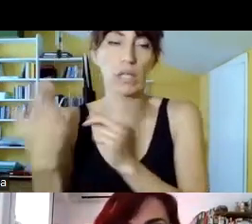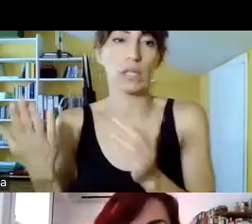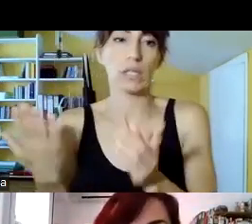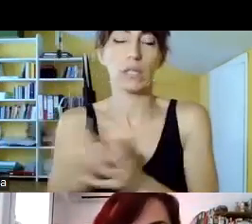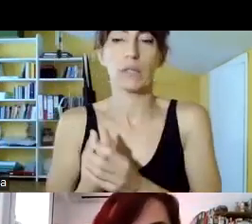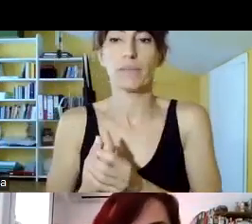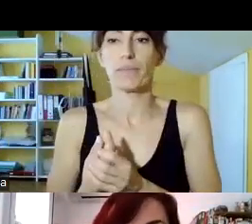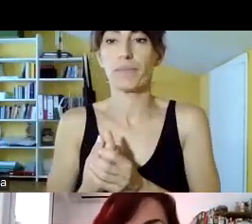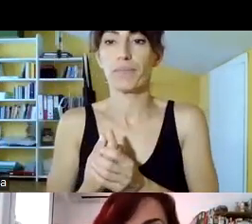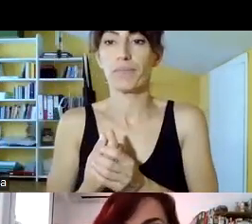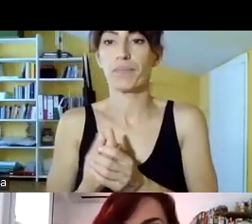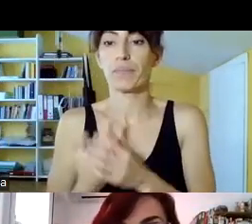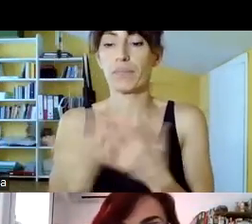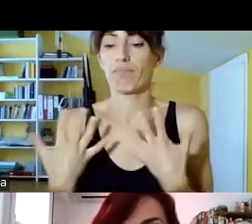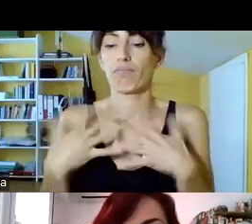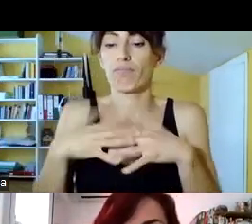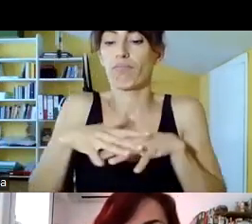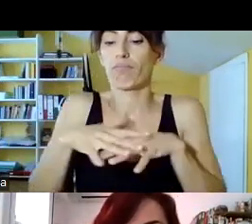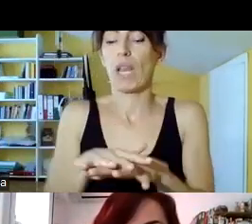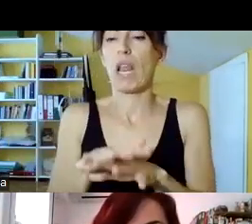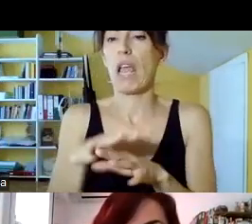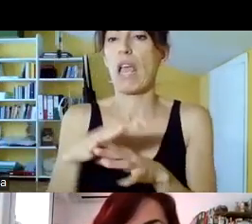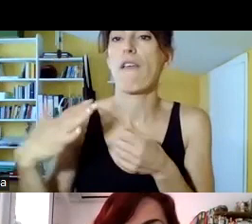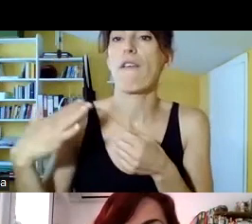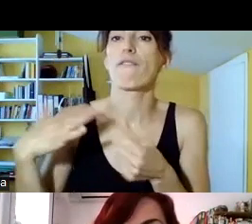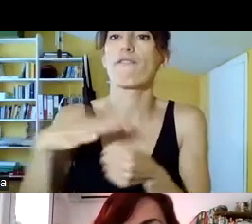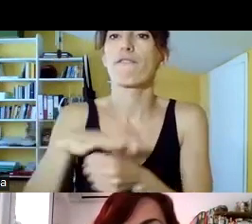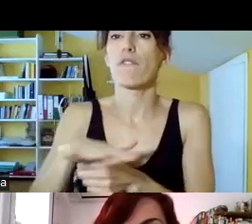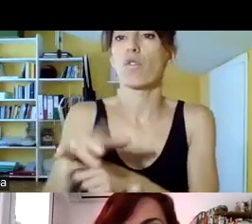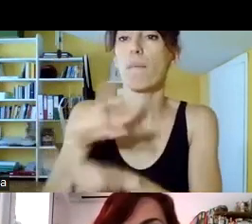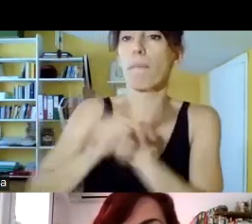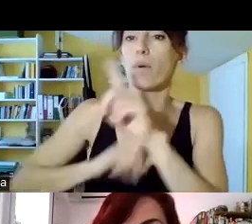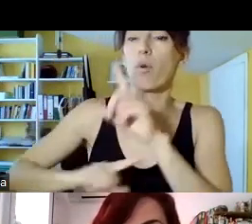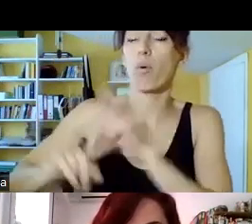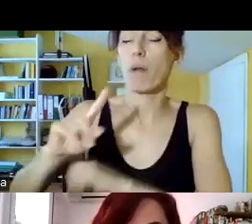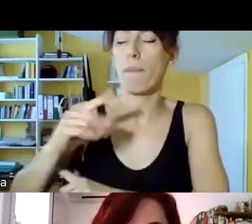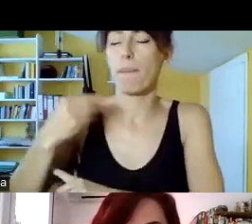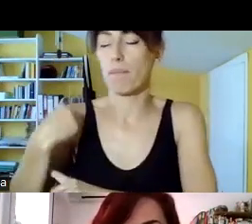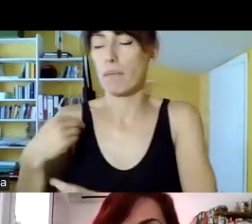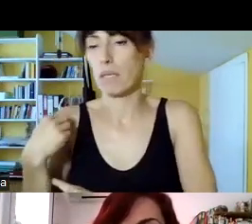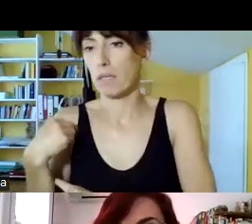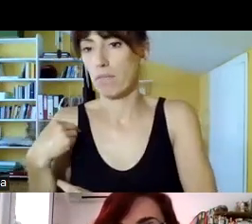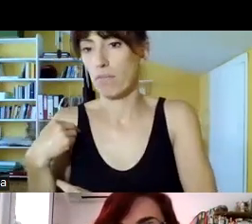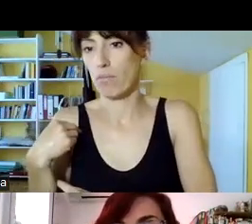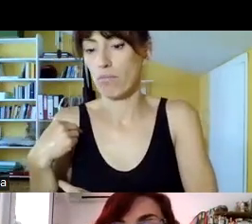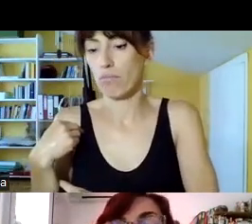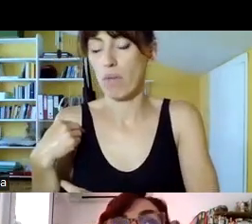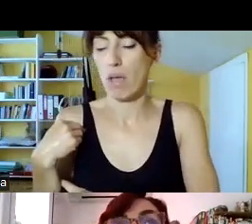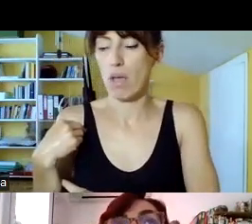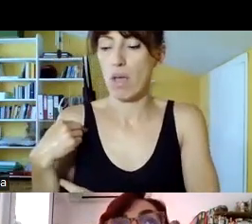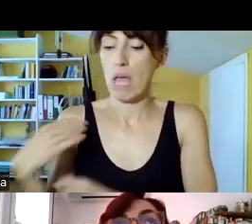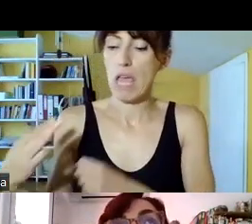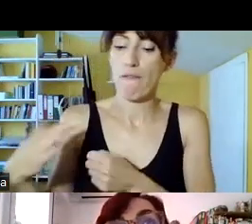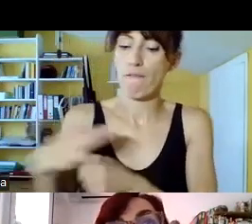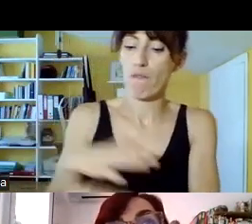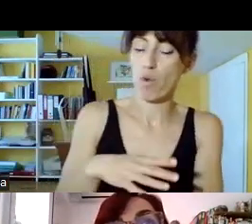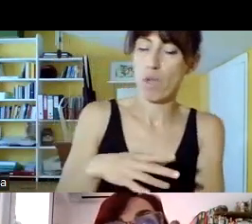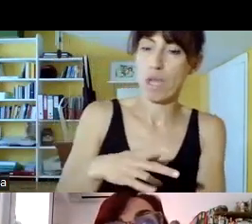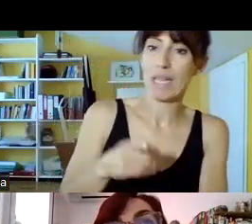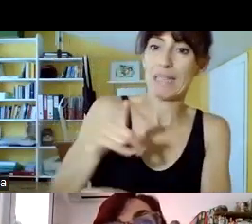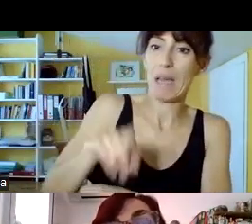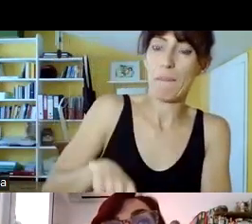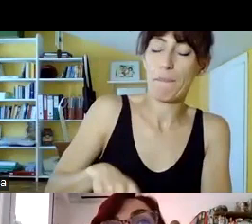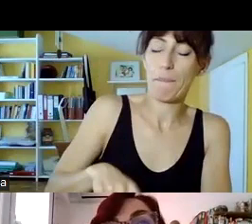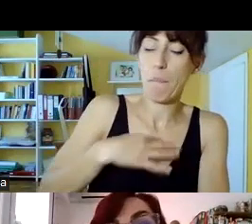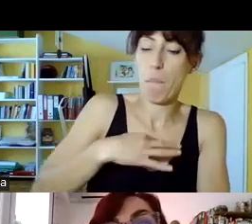que interseccionalmente influyen en ese problema, influyen en esto, y el ser capaz de